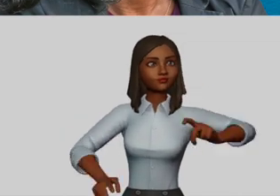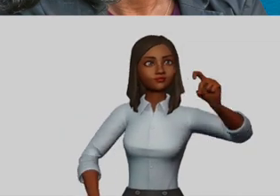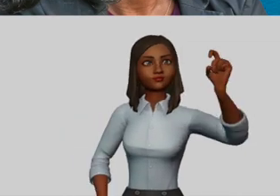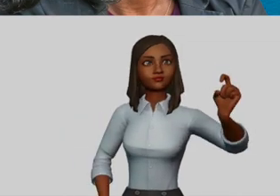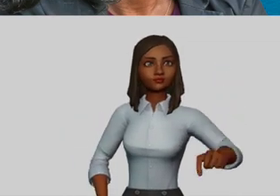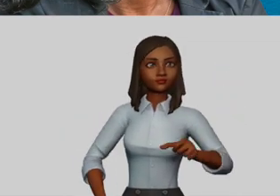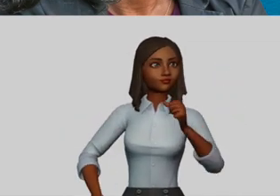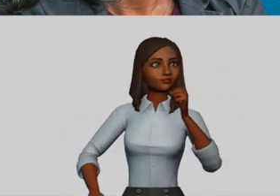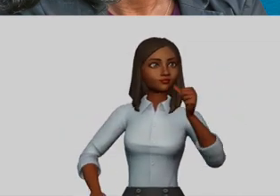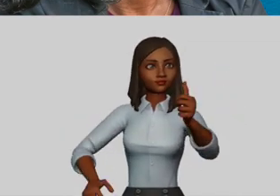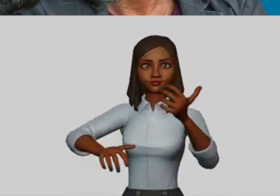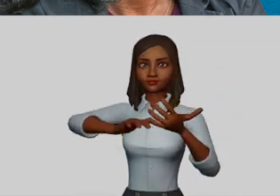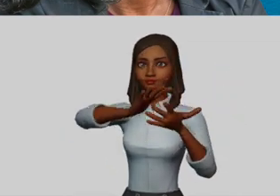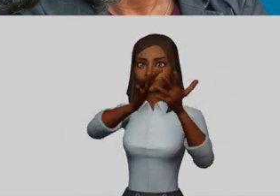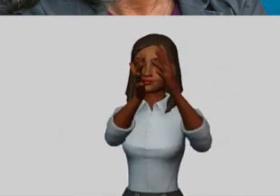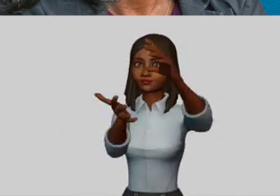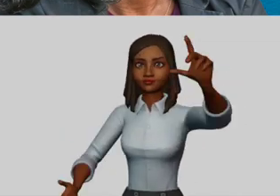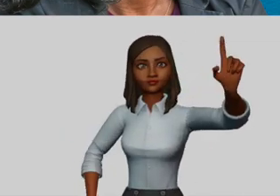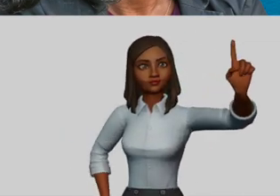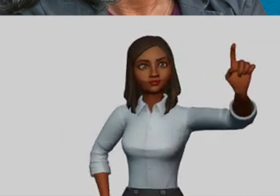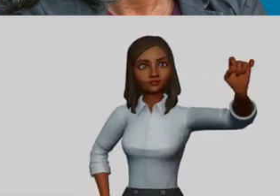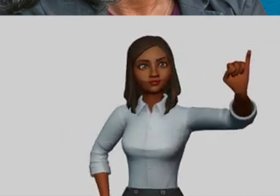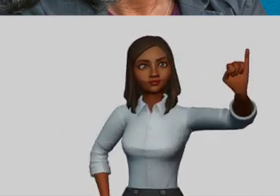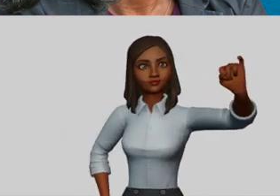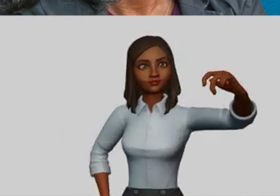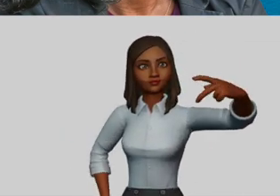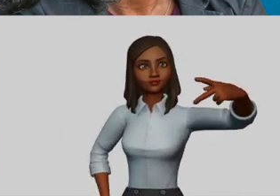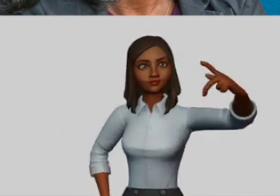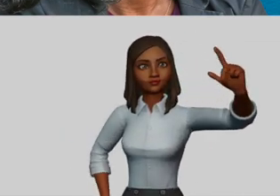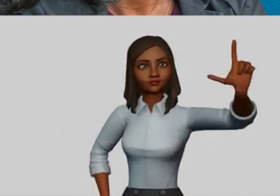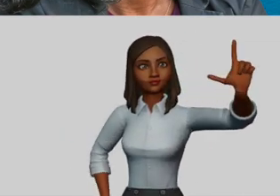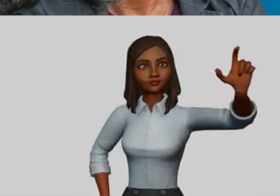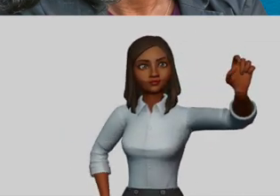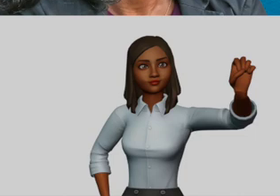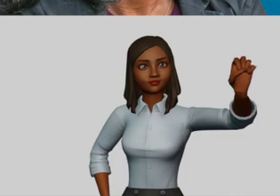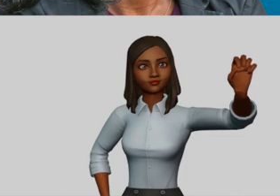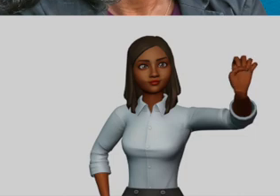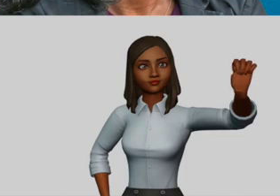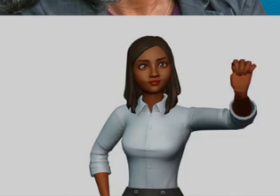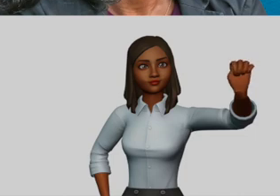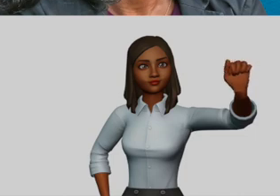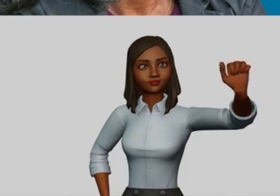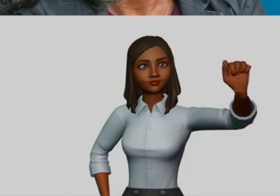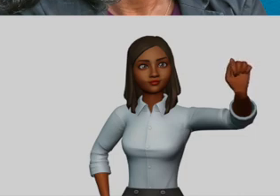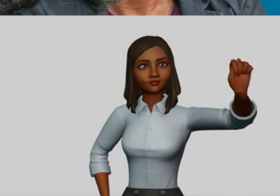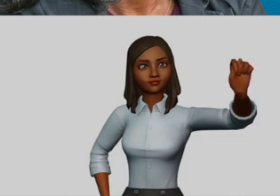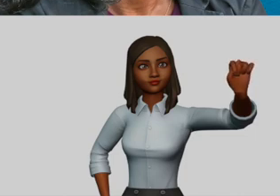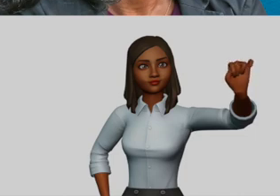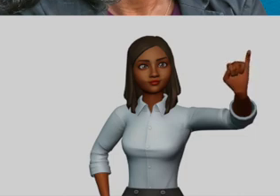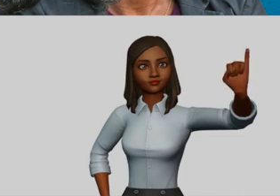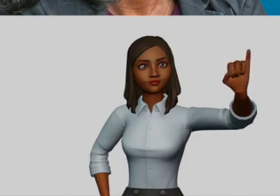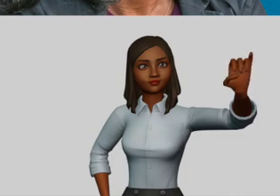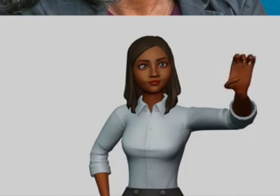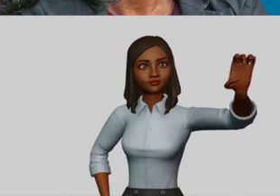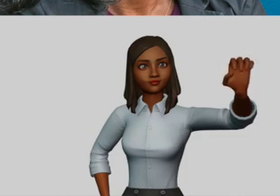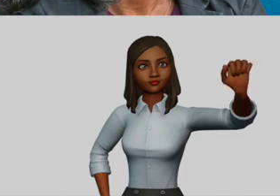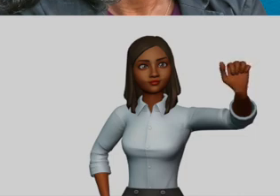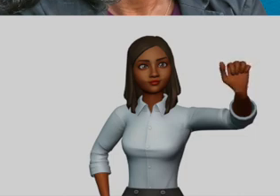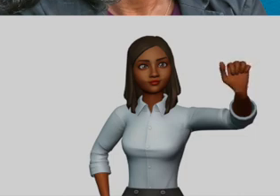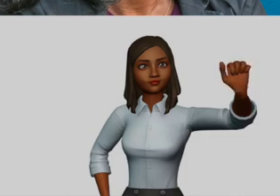2018. Ok, class of 2018. Y entraste a trabajar en Fannie Mae, Banker